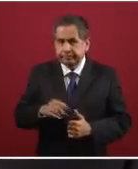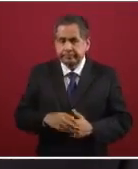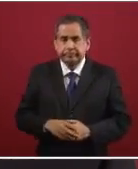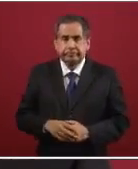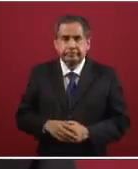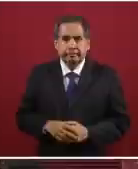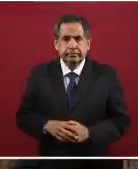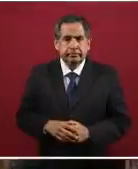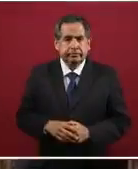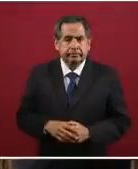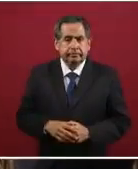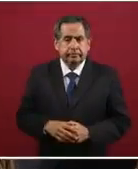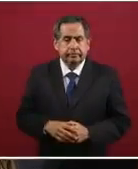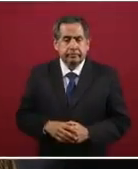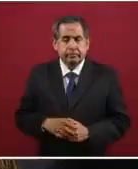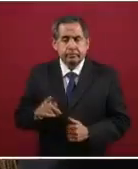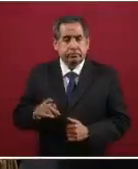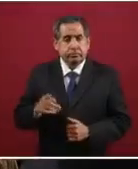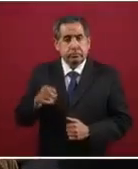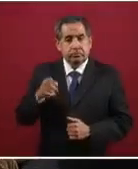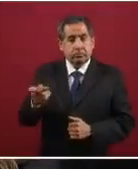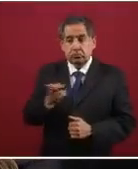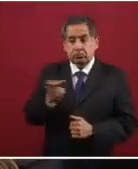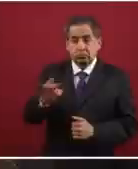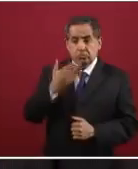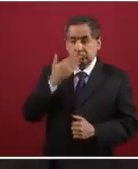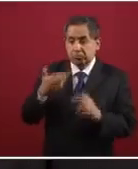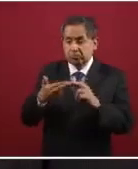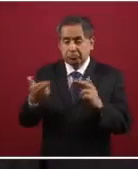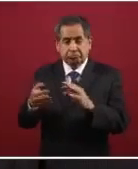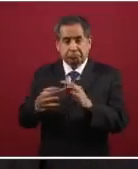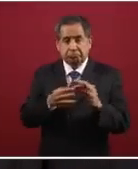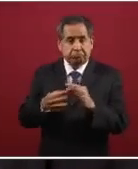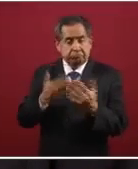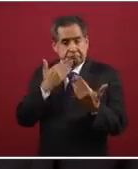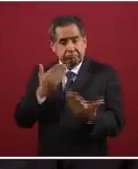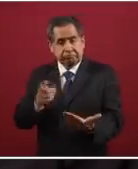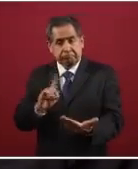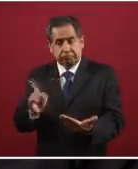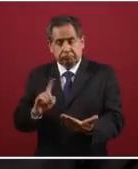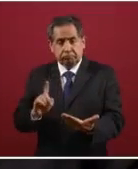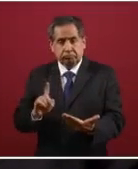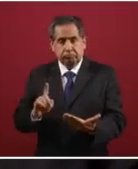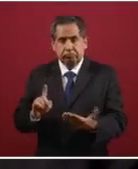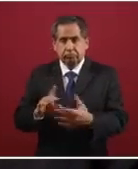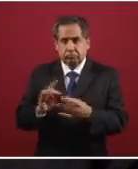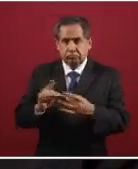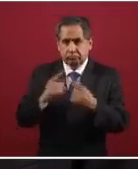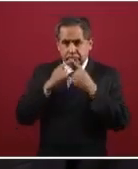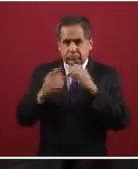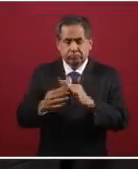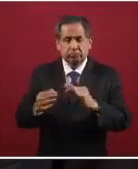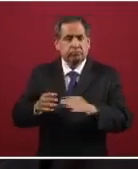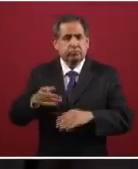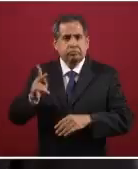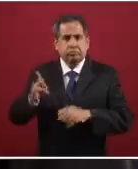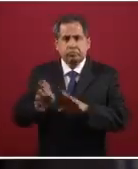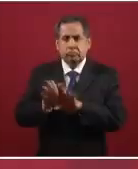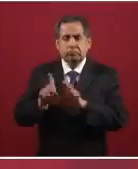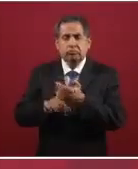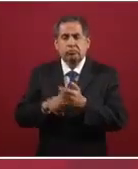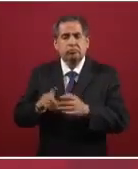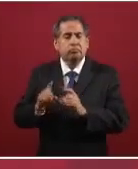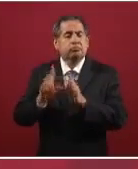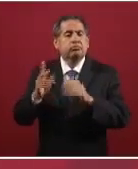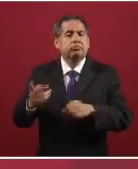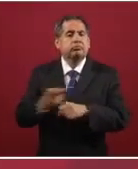pues no eran muy buenas las relaciones políticas entre ellos, y sin embargo, por las